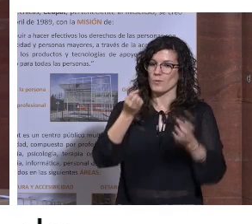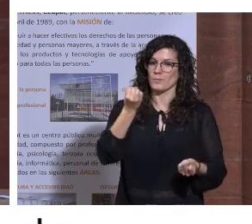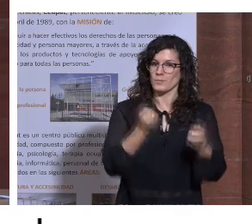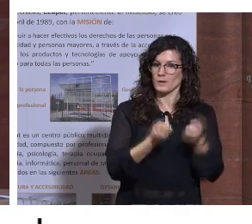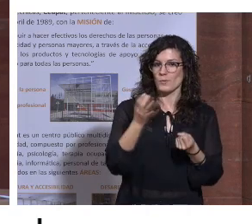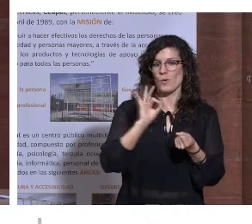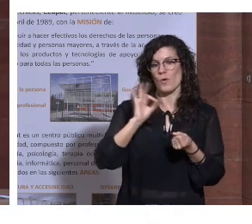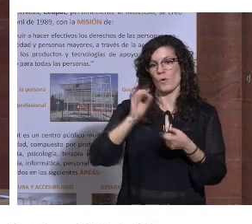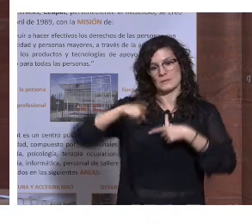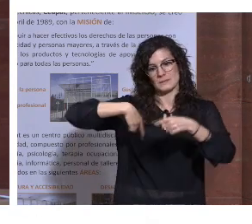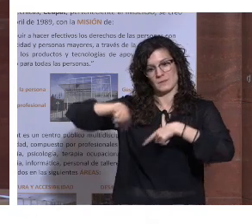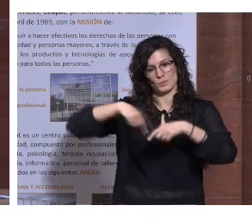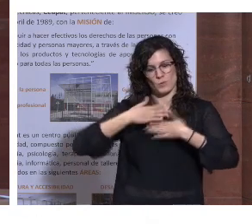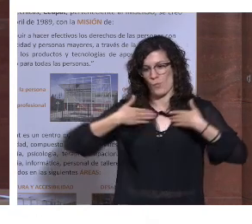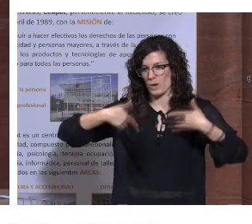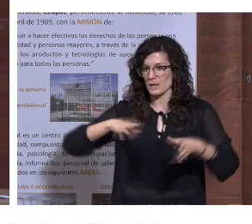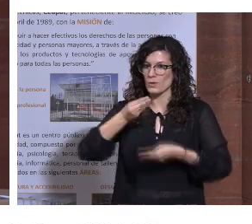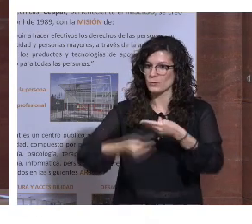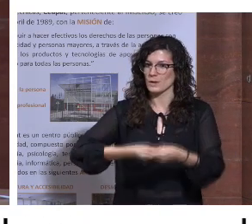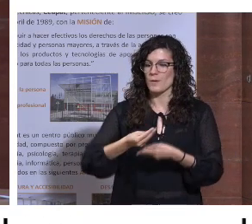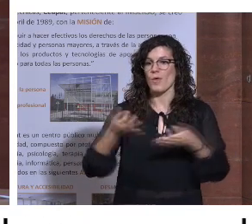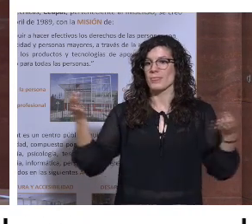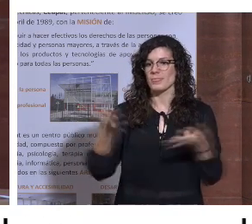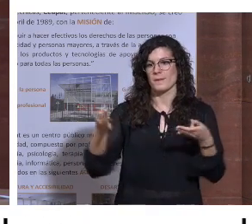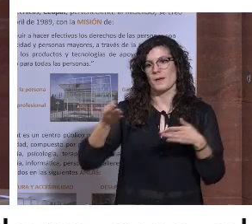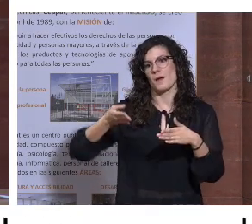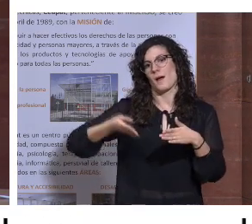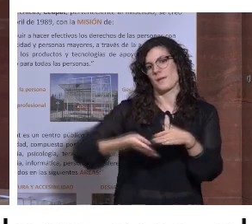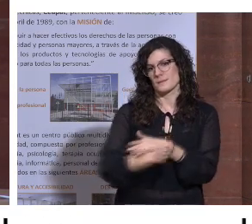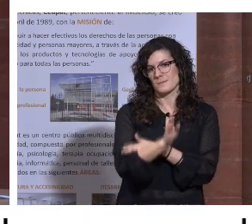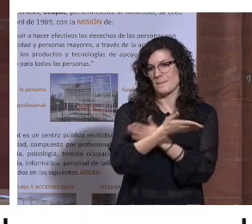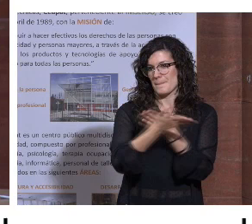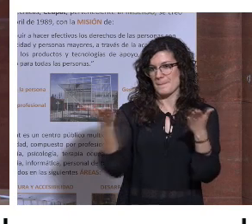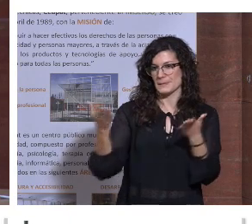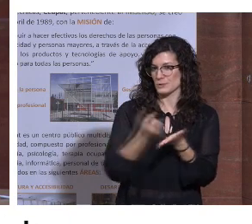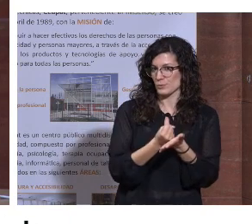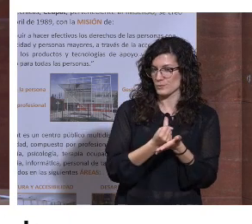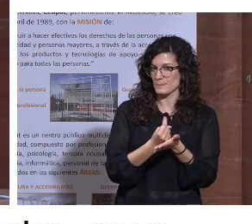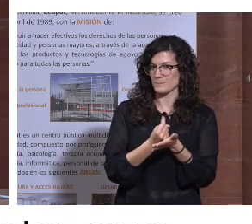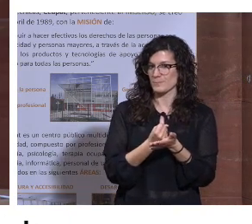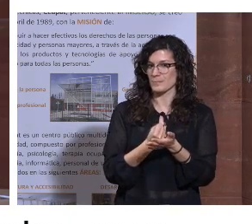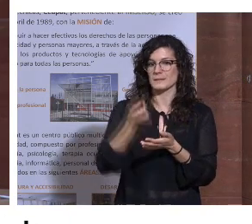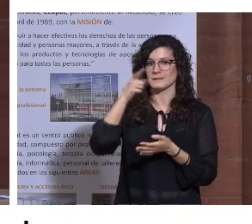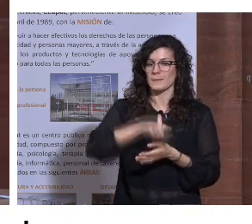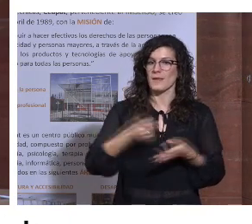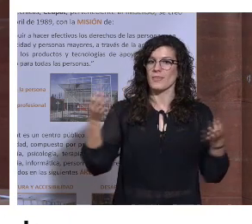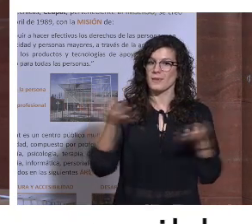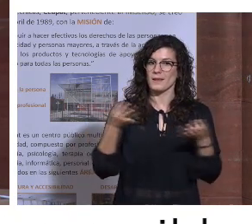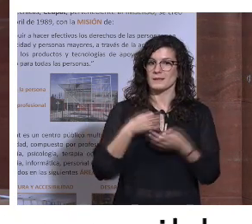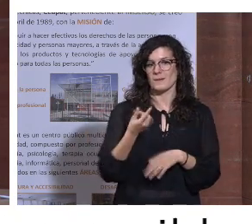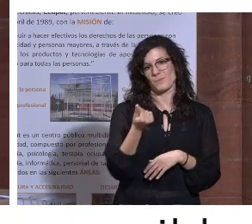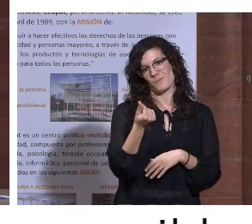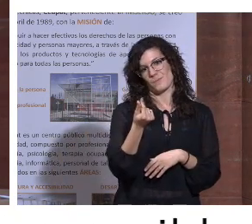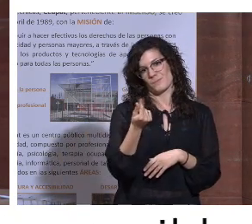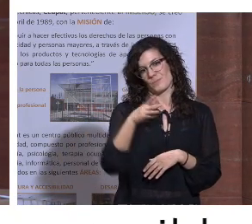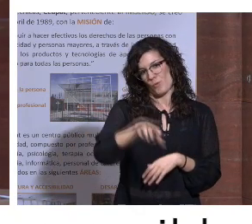que utilicemos tiene que ser accesible para todas las personas y además debería ser asequible, que todo el mundo